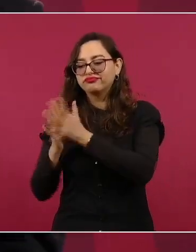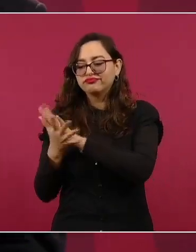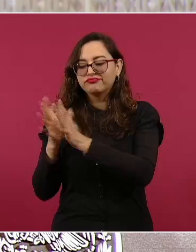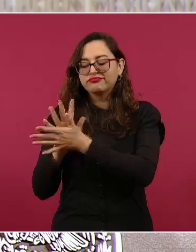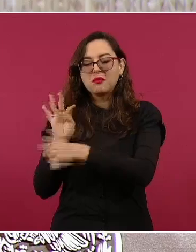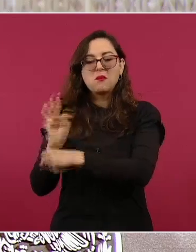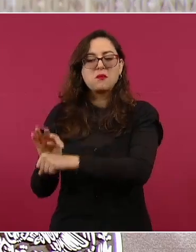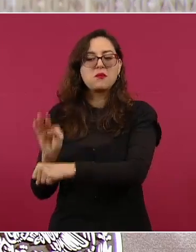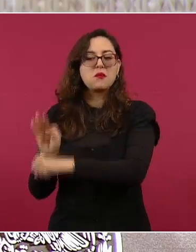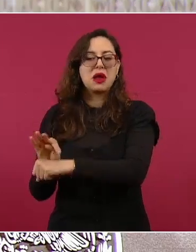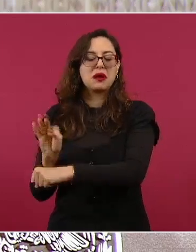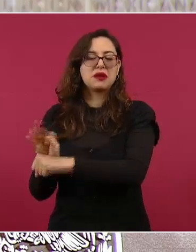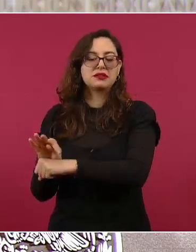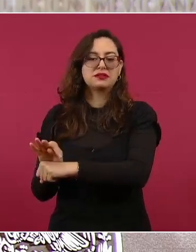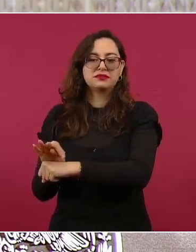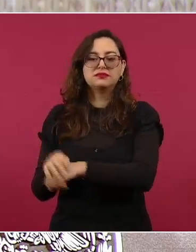juez